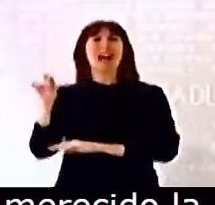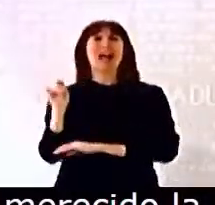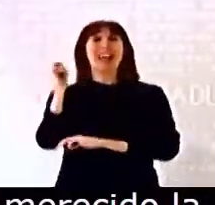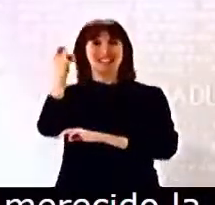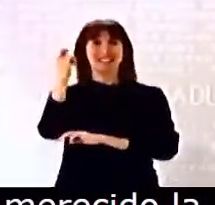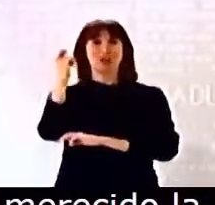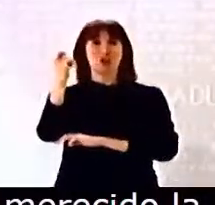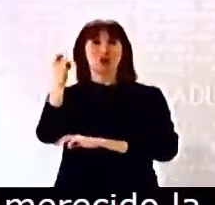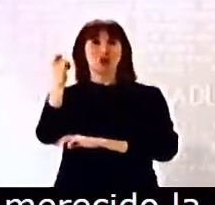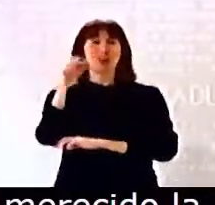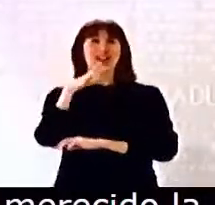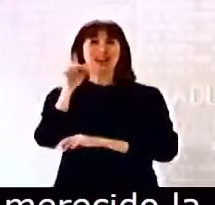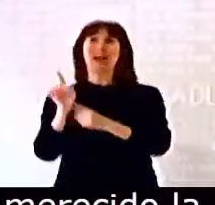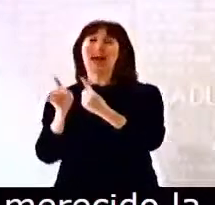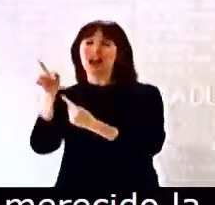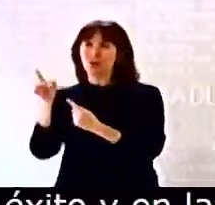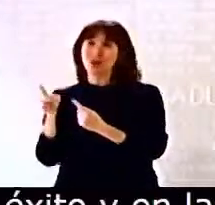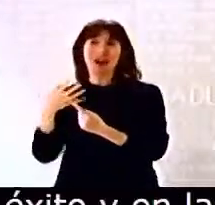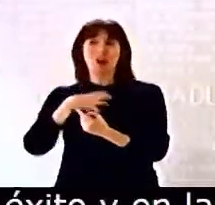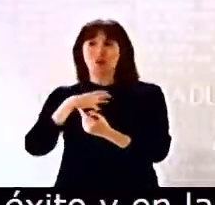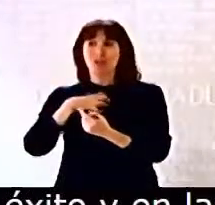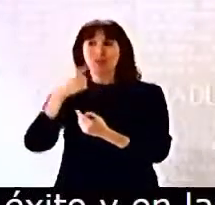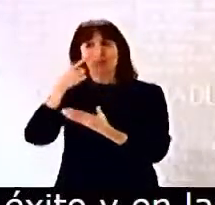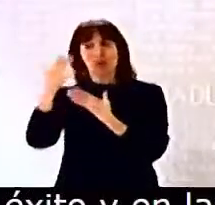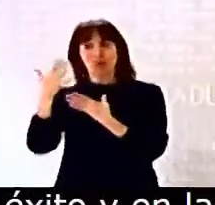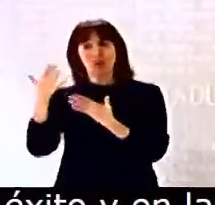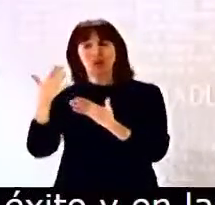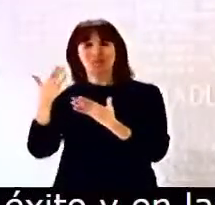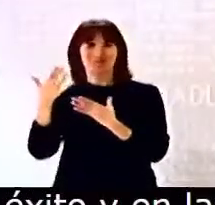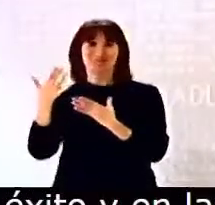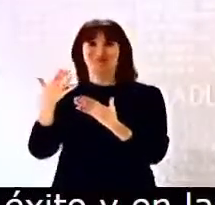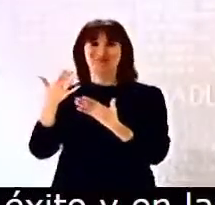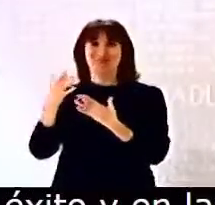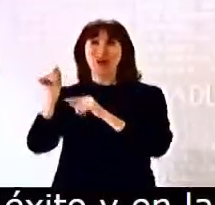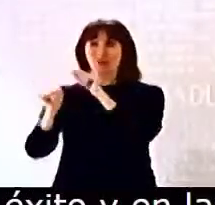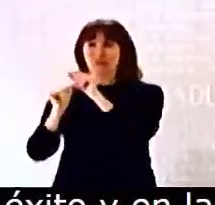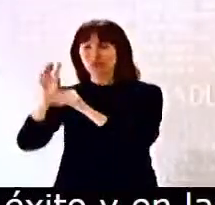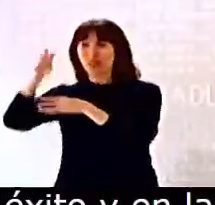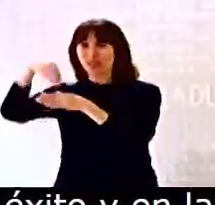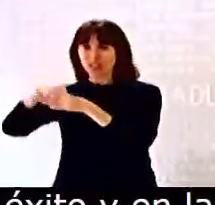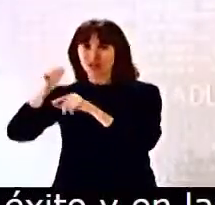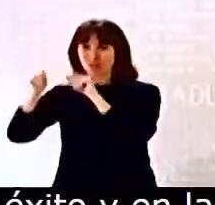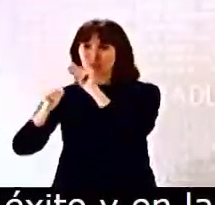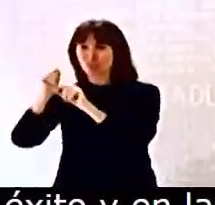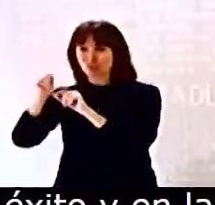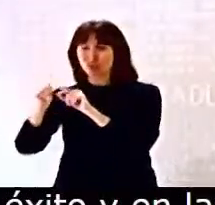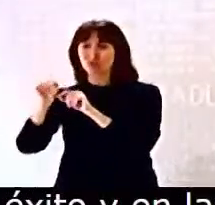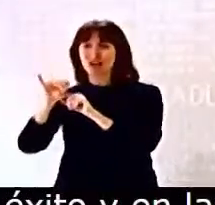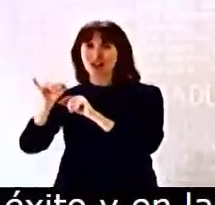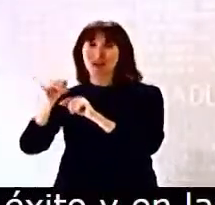menos, cierto que son las más llamativas, en las menos donde